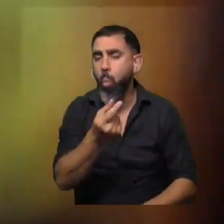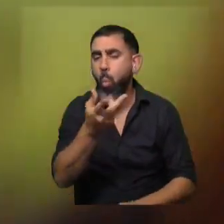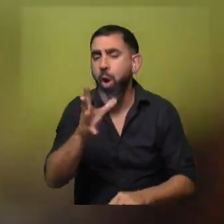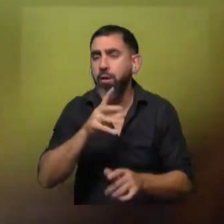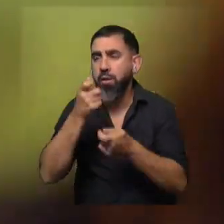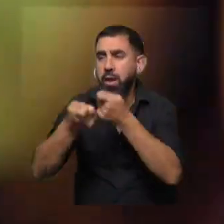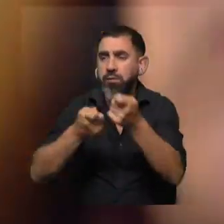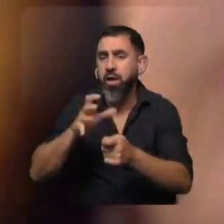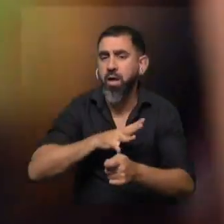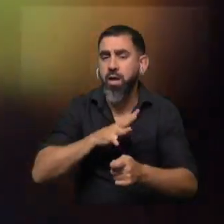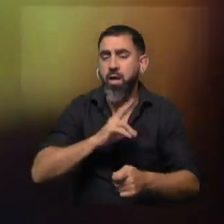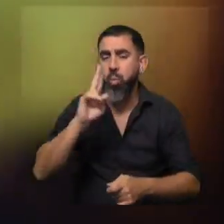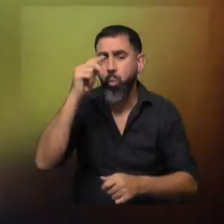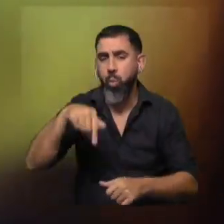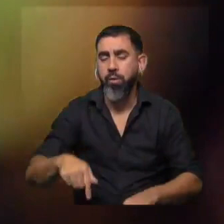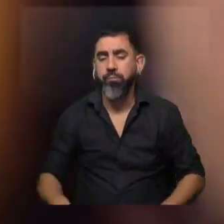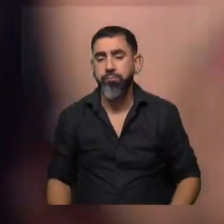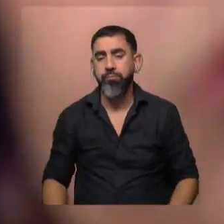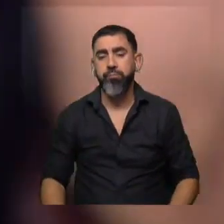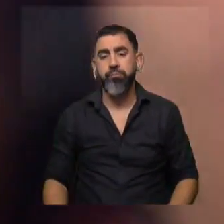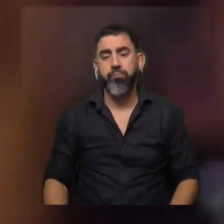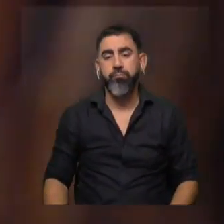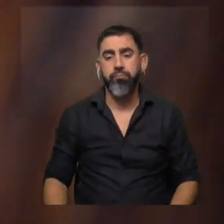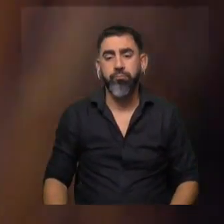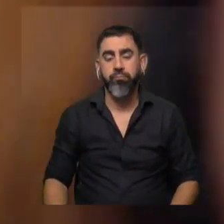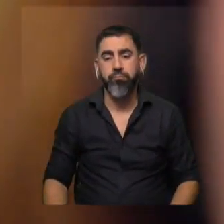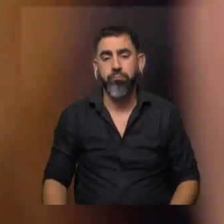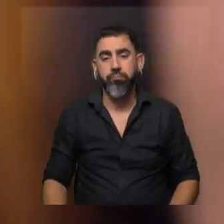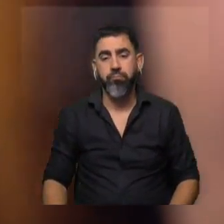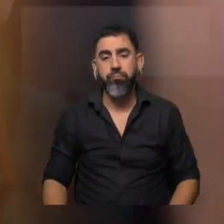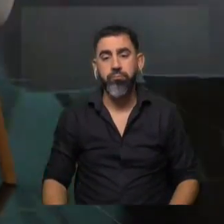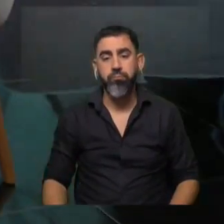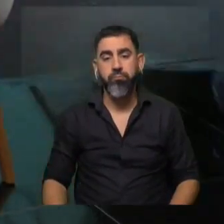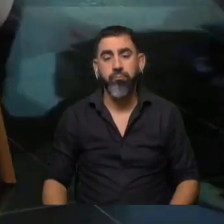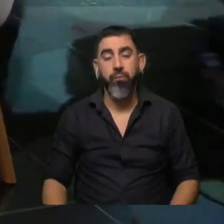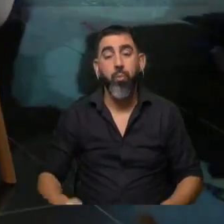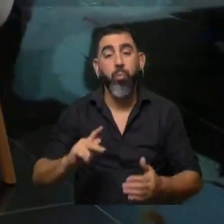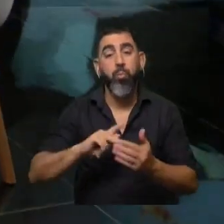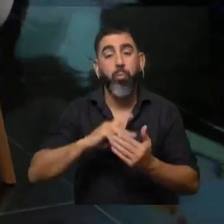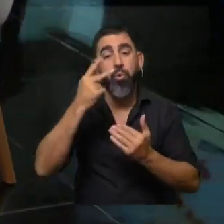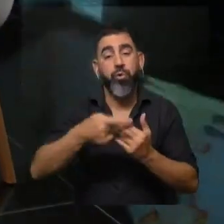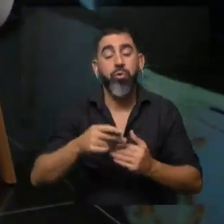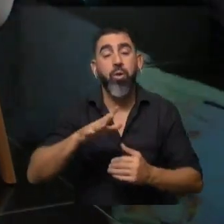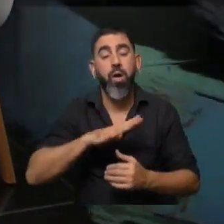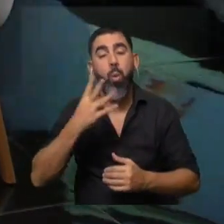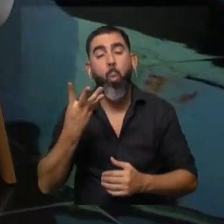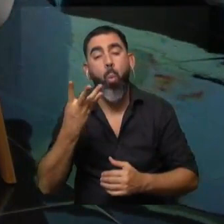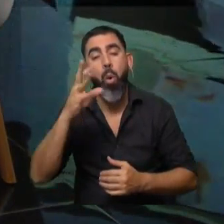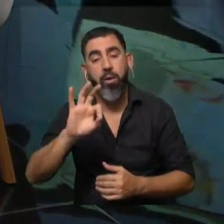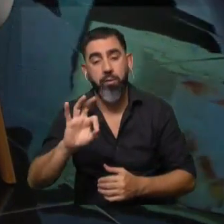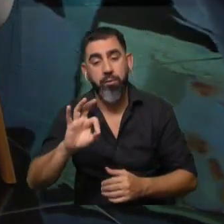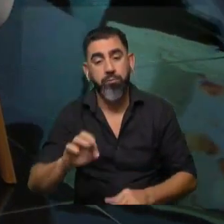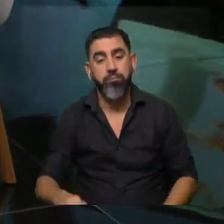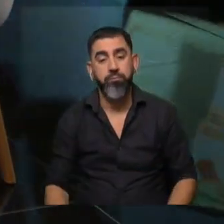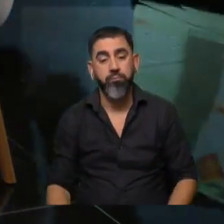¿O cuántas llegaron a desplegar en un momento de máxima vigilancia? Nosotros como proyecto teníamos unas 40 aproximadamente. Ahí, por